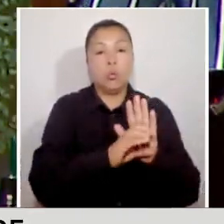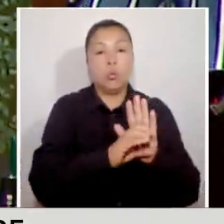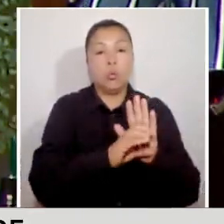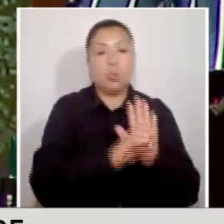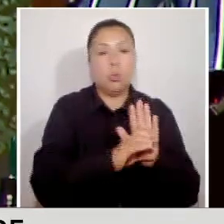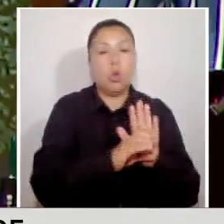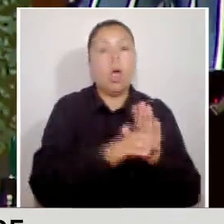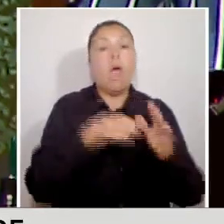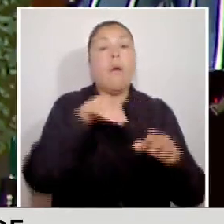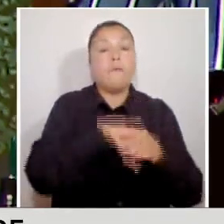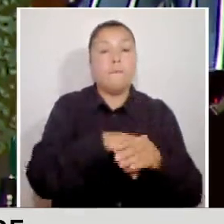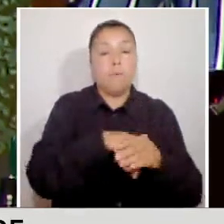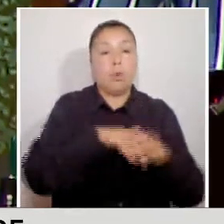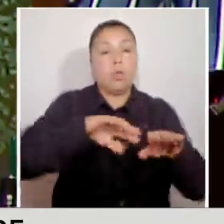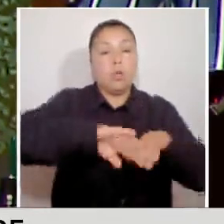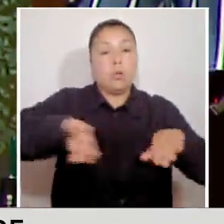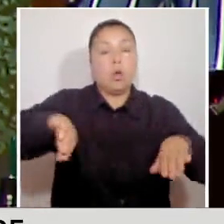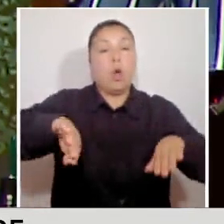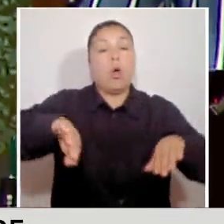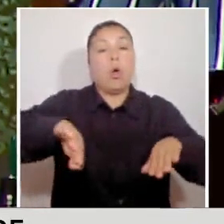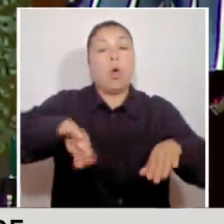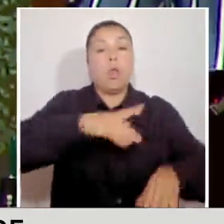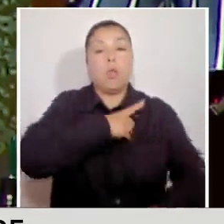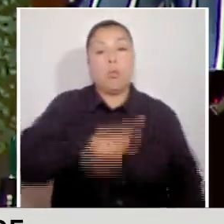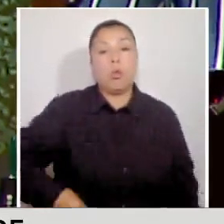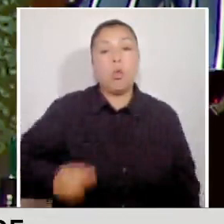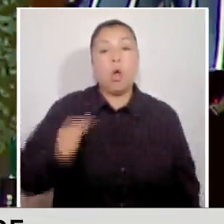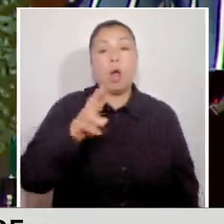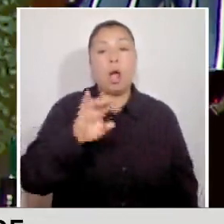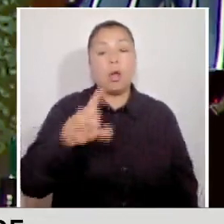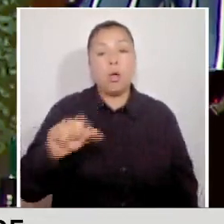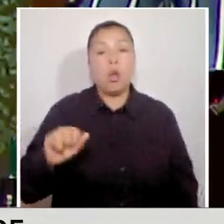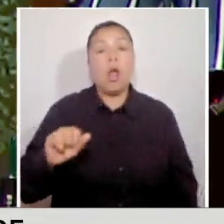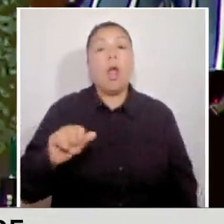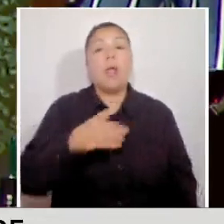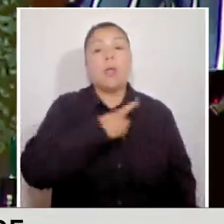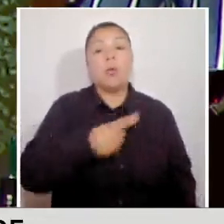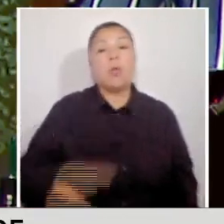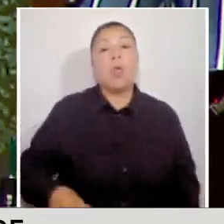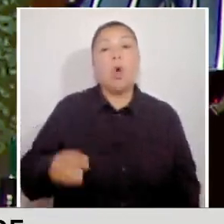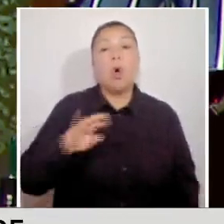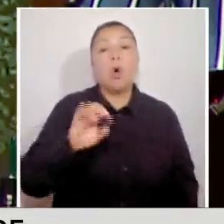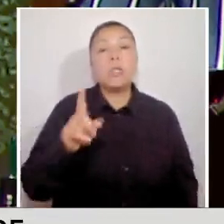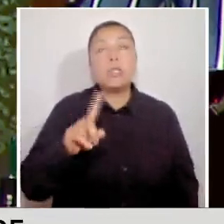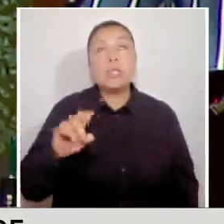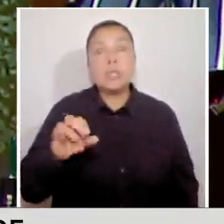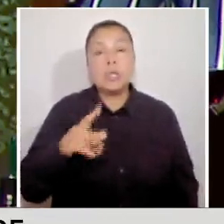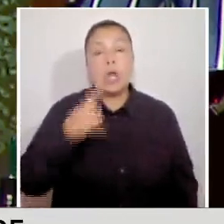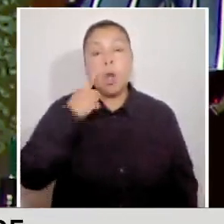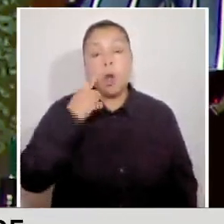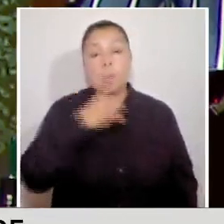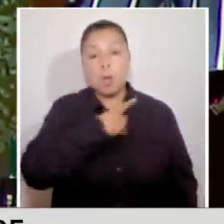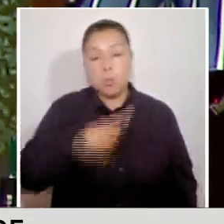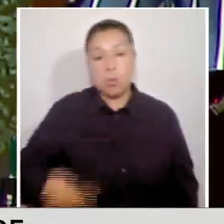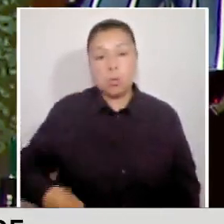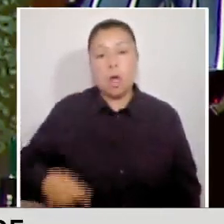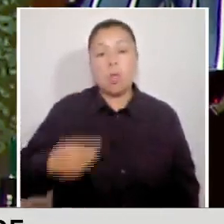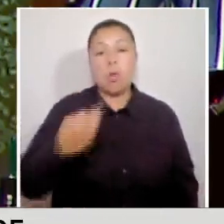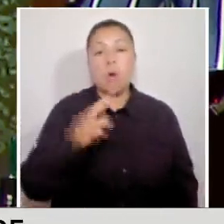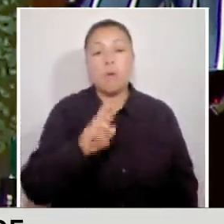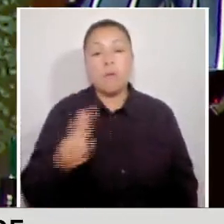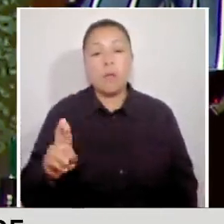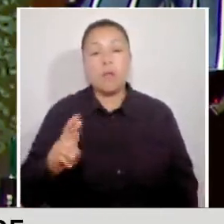votación separada ha sido solicitada por las diputadas Carol cariola y Maite orsini y por el diputado Gonzalo vinter que consta en la págin